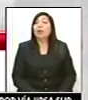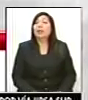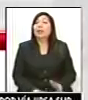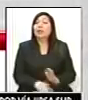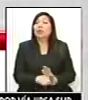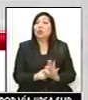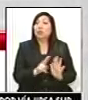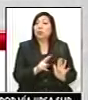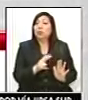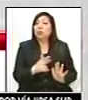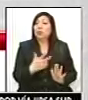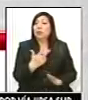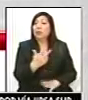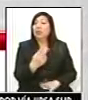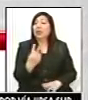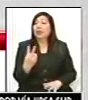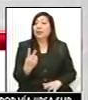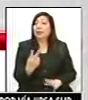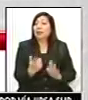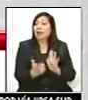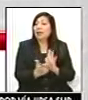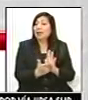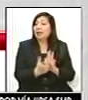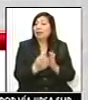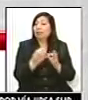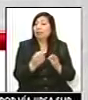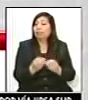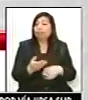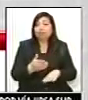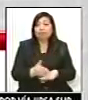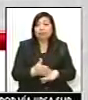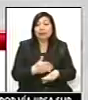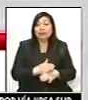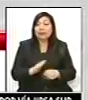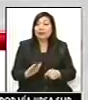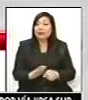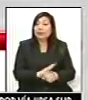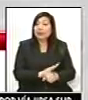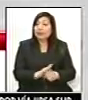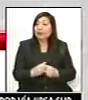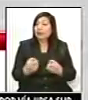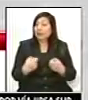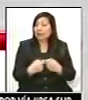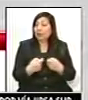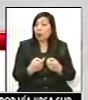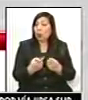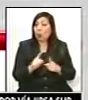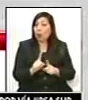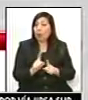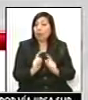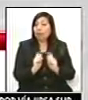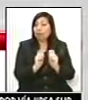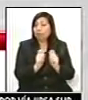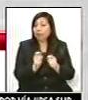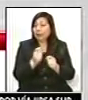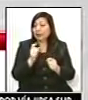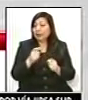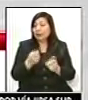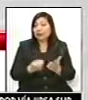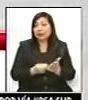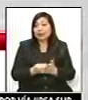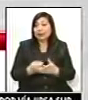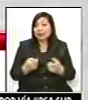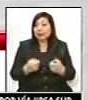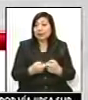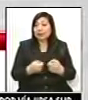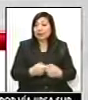Ley 28.832, Ley para asegurar el desarrollo eficiente de la generación eléctrica cuando un distribuidor requería comprar